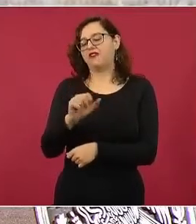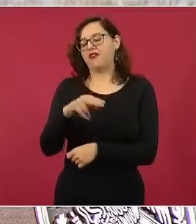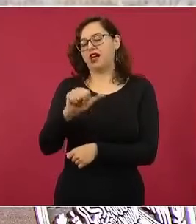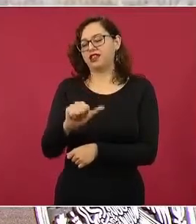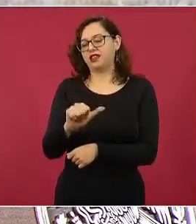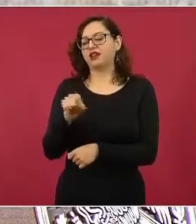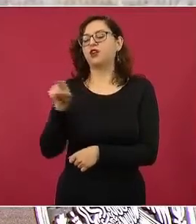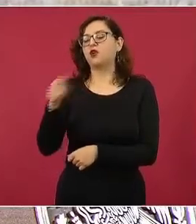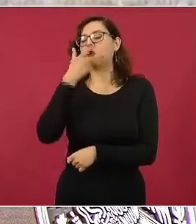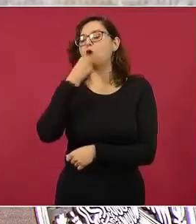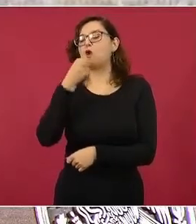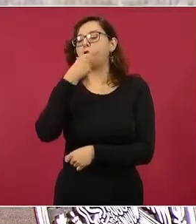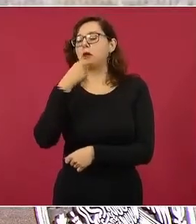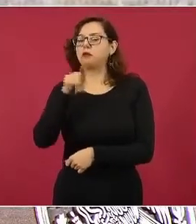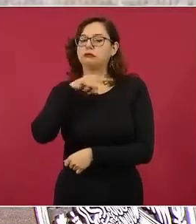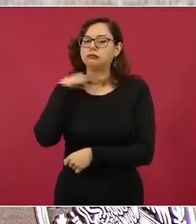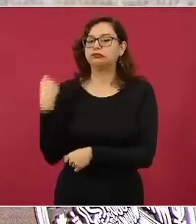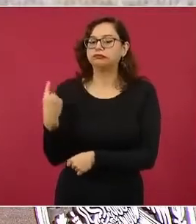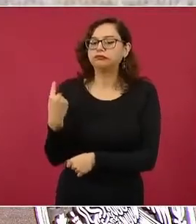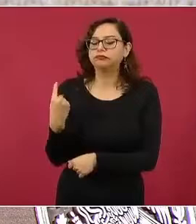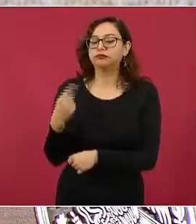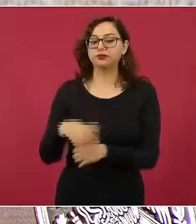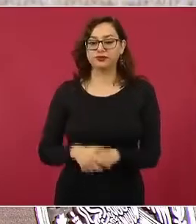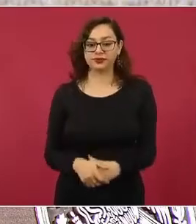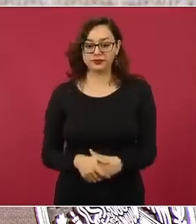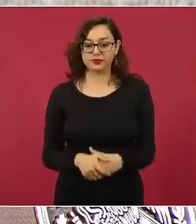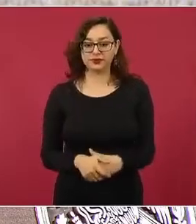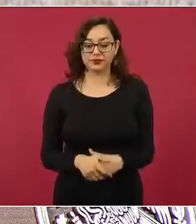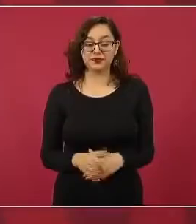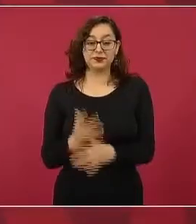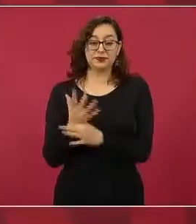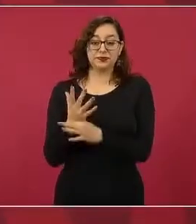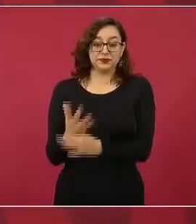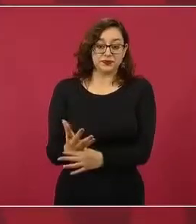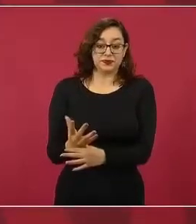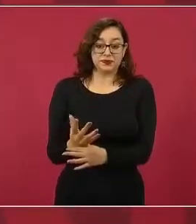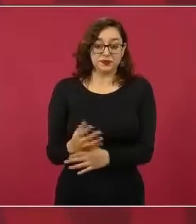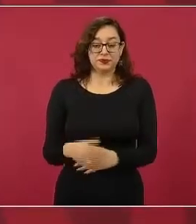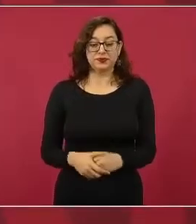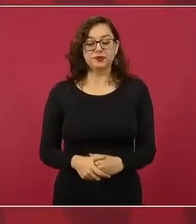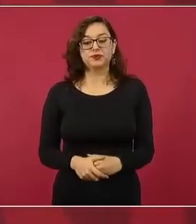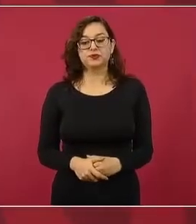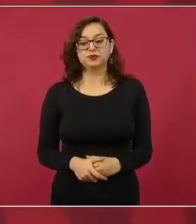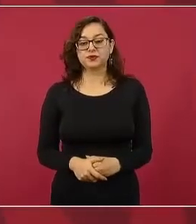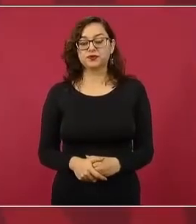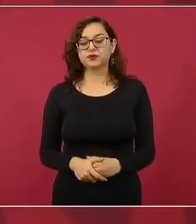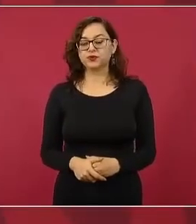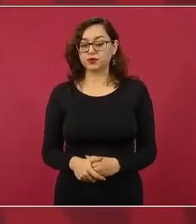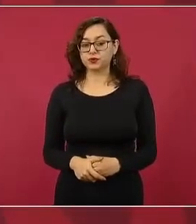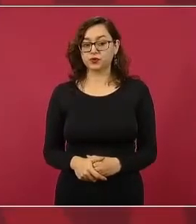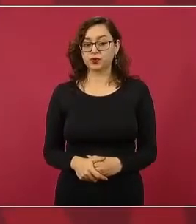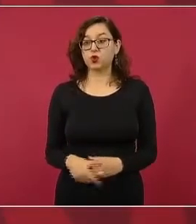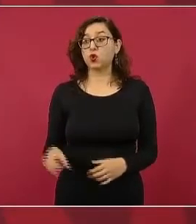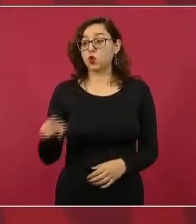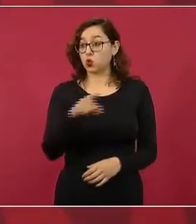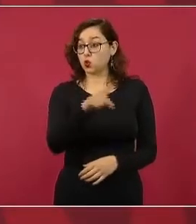jugando, y entre ellos al parecer un político,